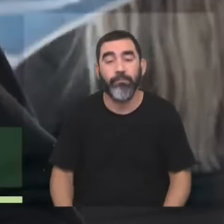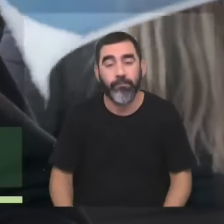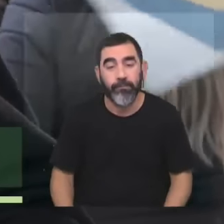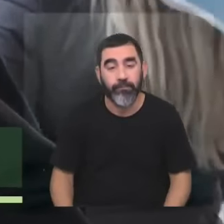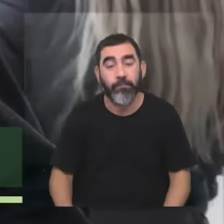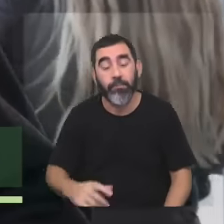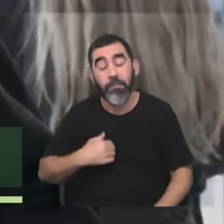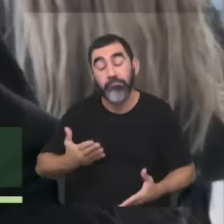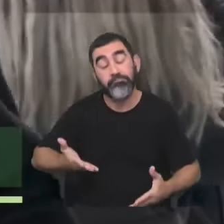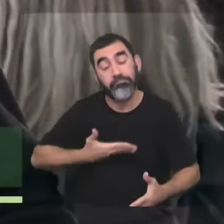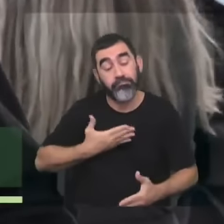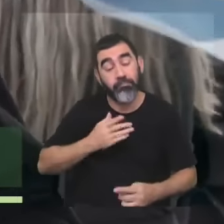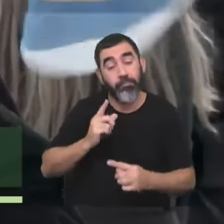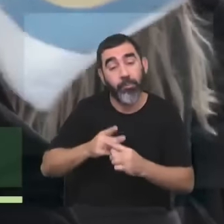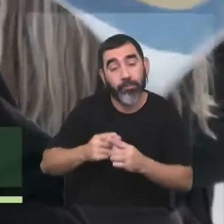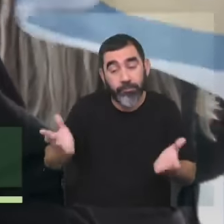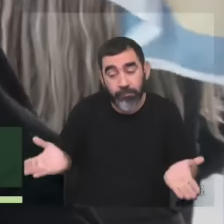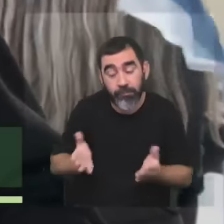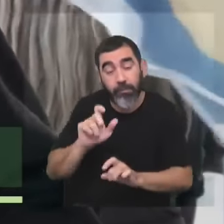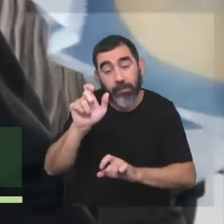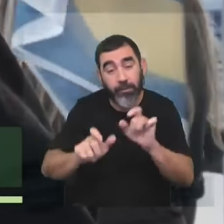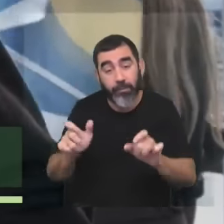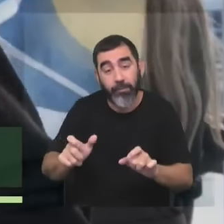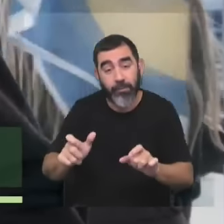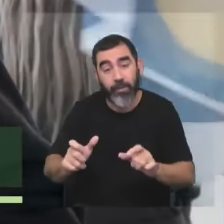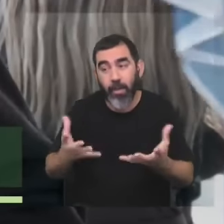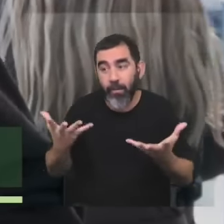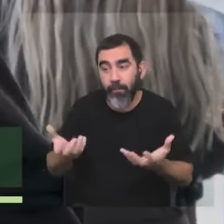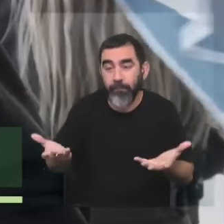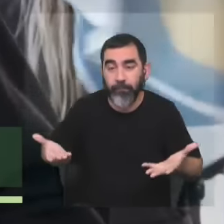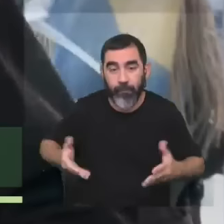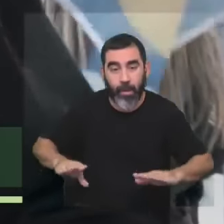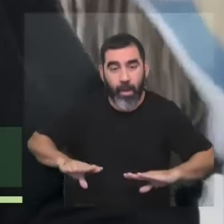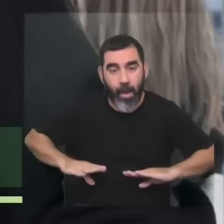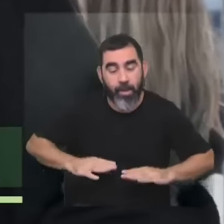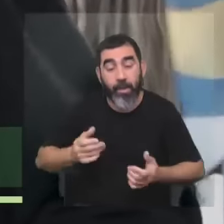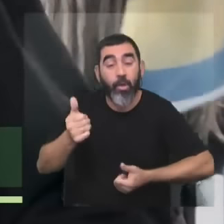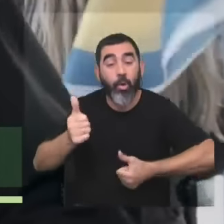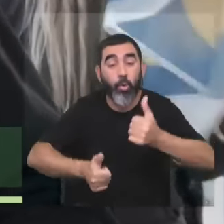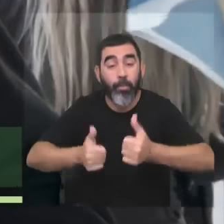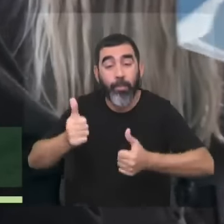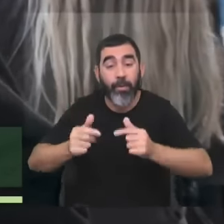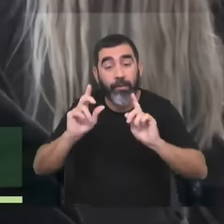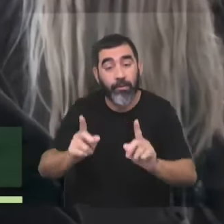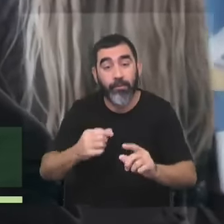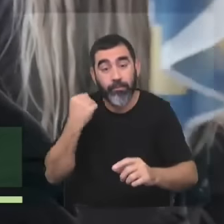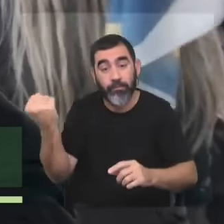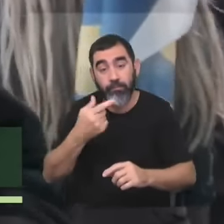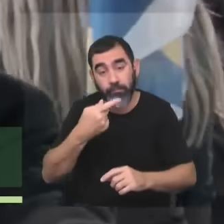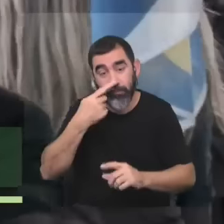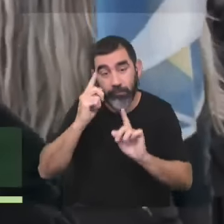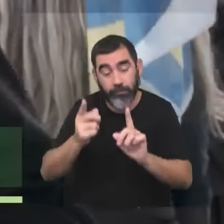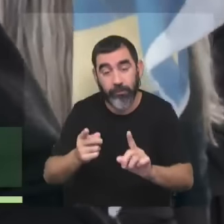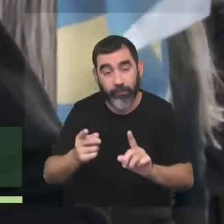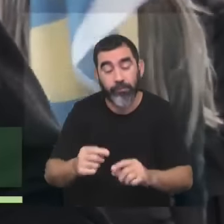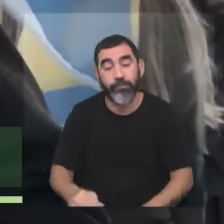nos entusiasma nos da para adelante la gente está con muchas ganas y esa competencia también importa en el partido